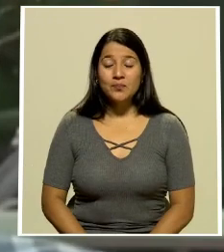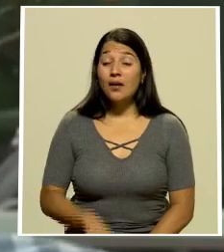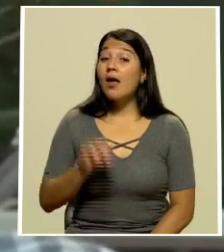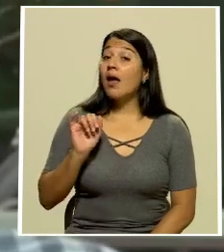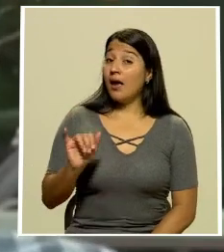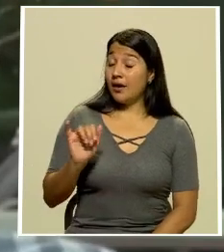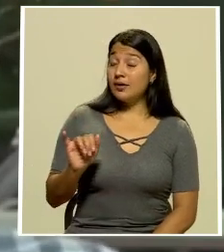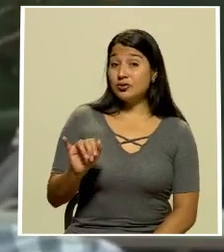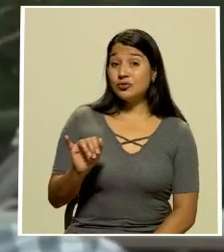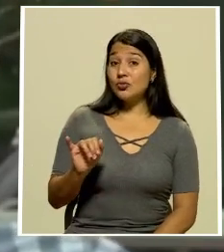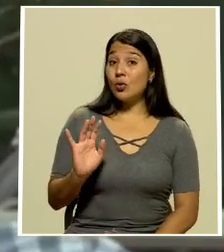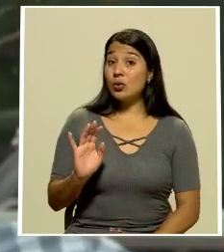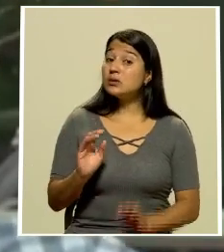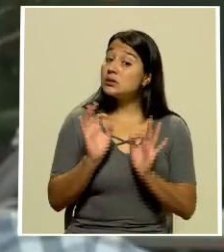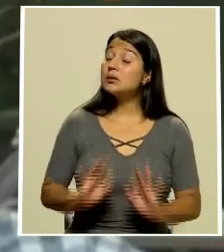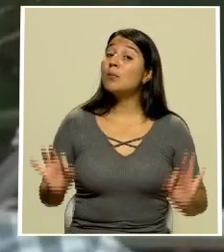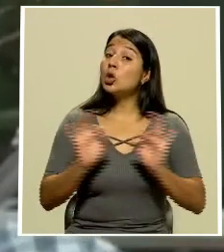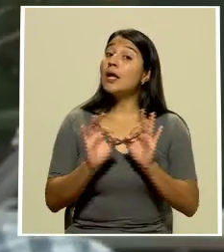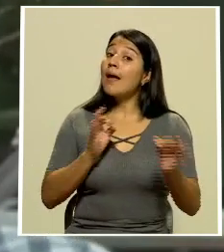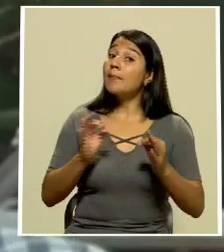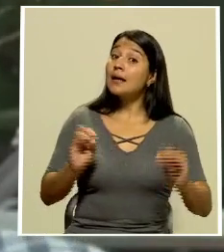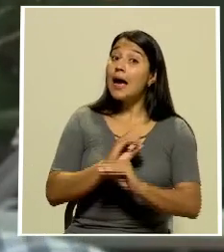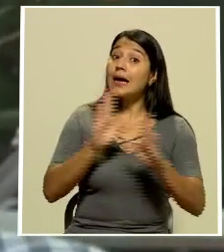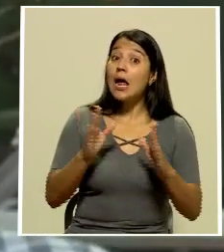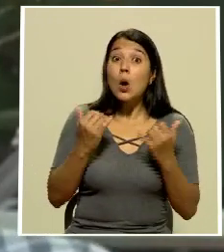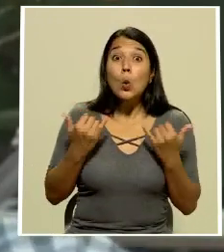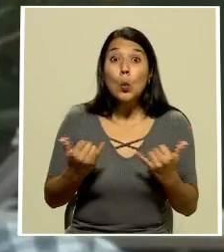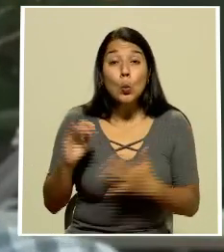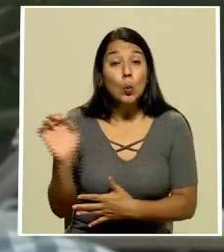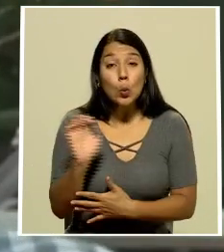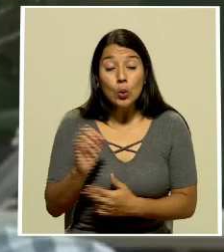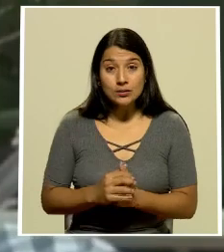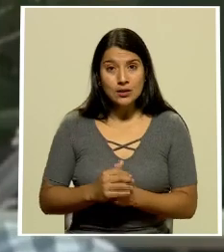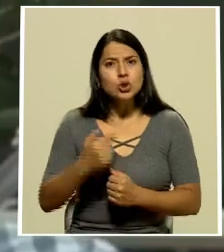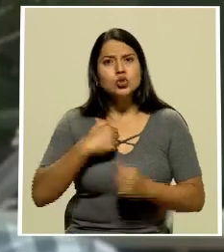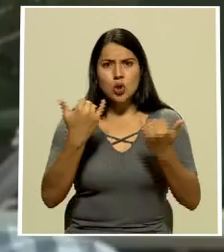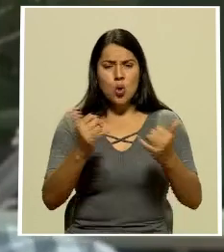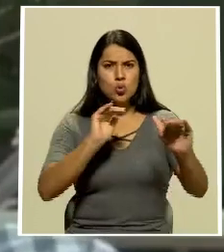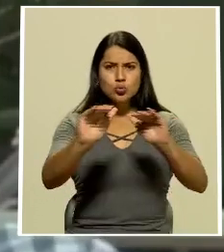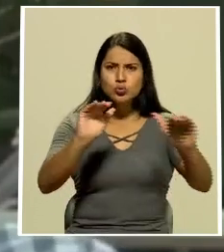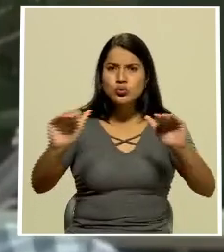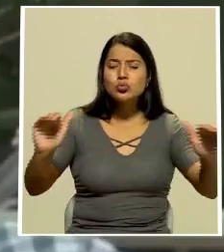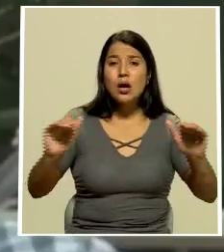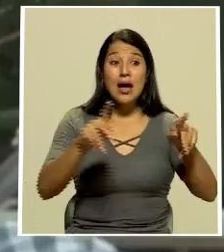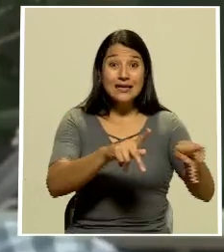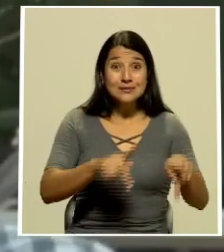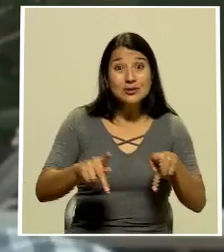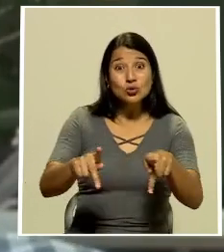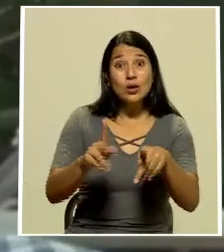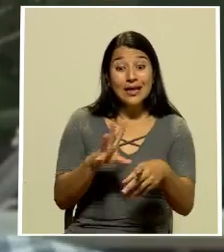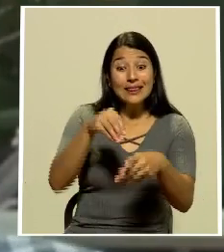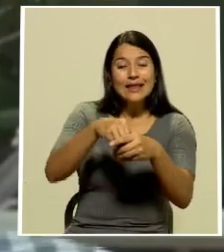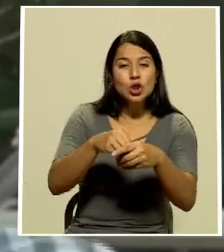Esto conviene esclarecerlo con urgencia. Llamo a los seguidores del Movimiento Rescate